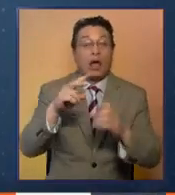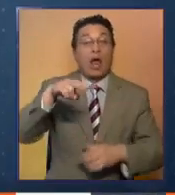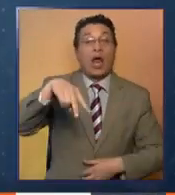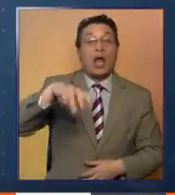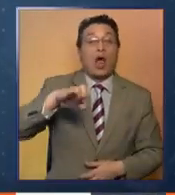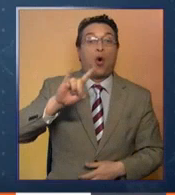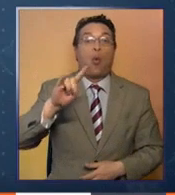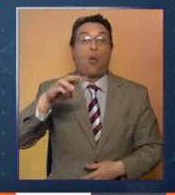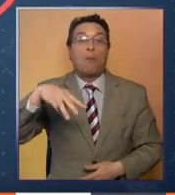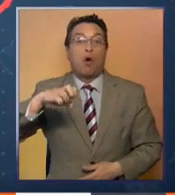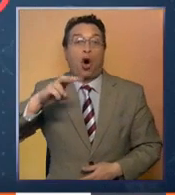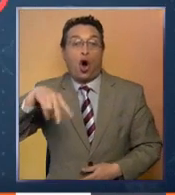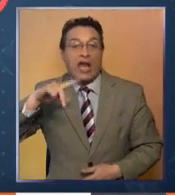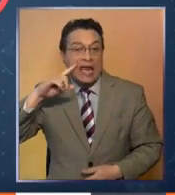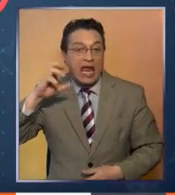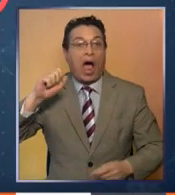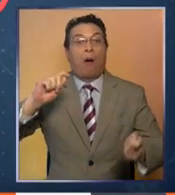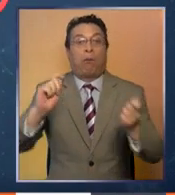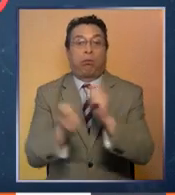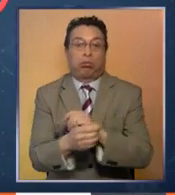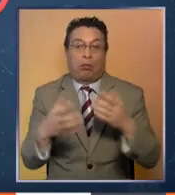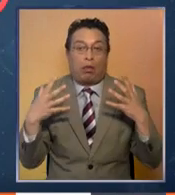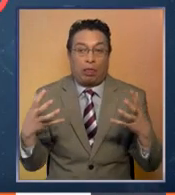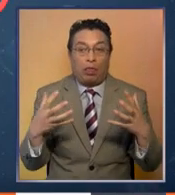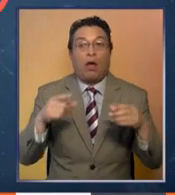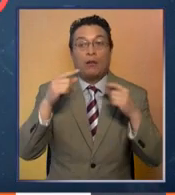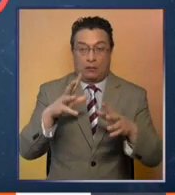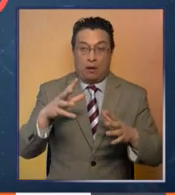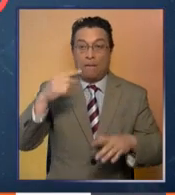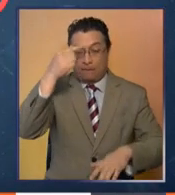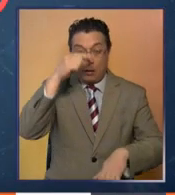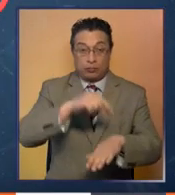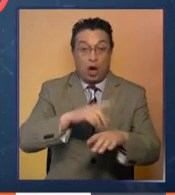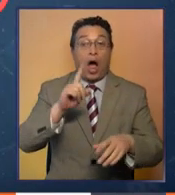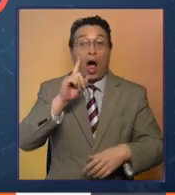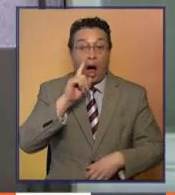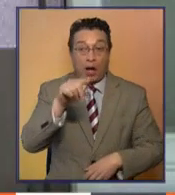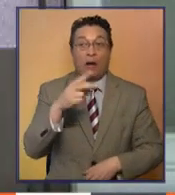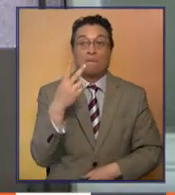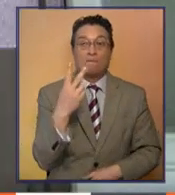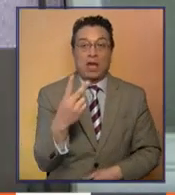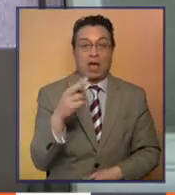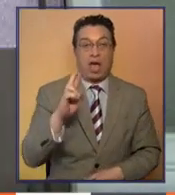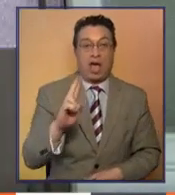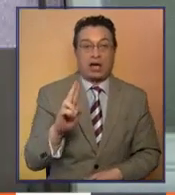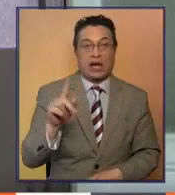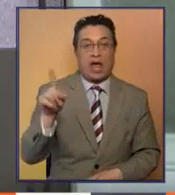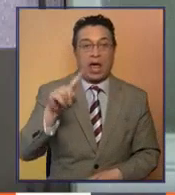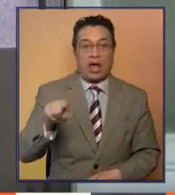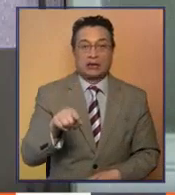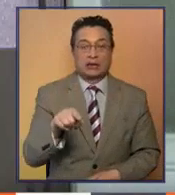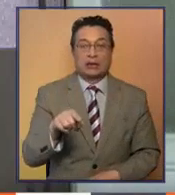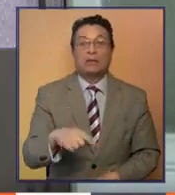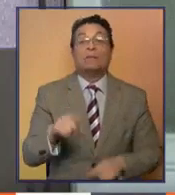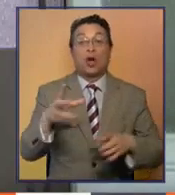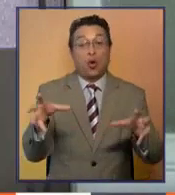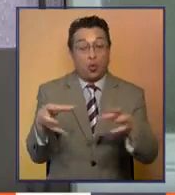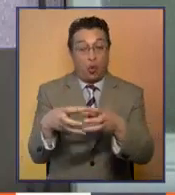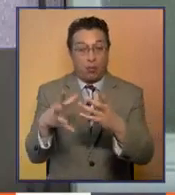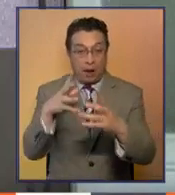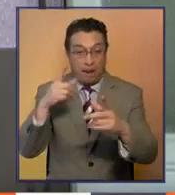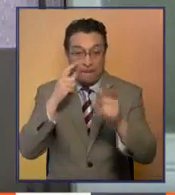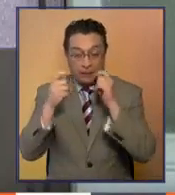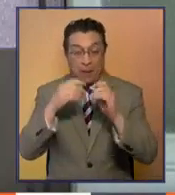La mayoría de los hospitalizados por enfermedades respiratorias tienen VRS. Los grupos de riesgo, principalmente niños